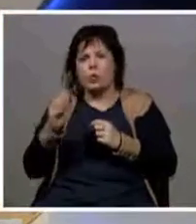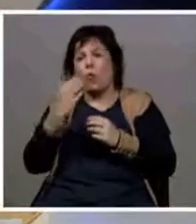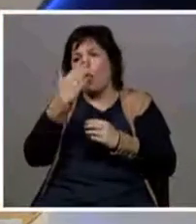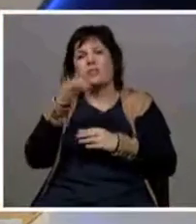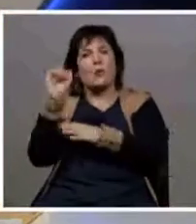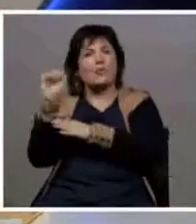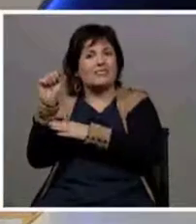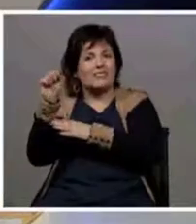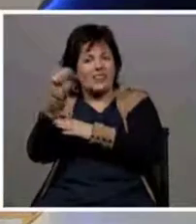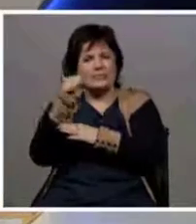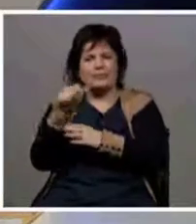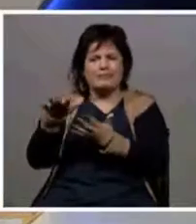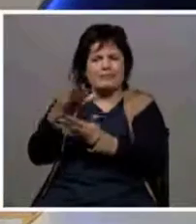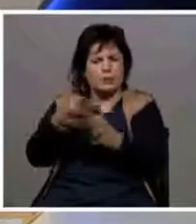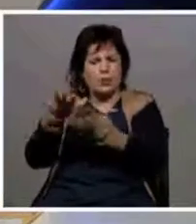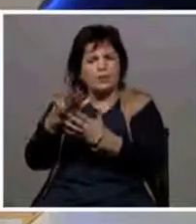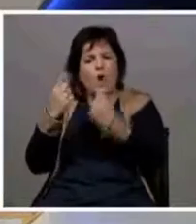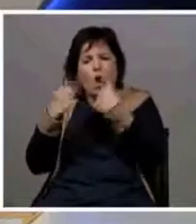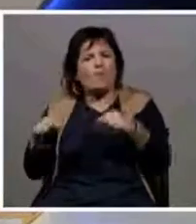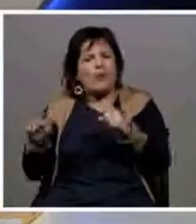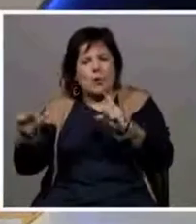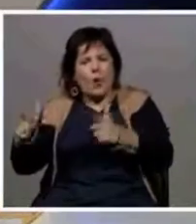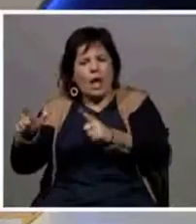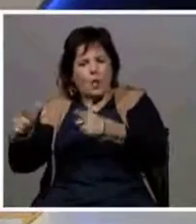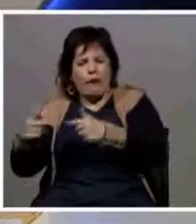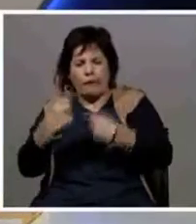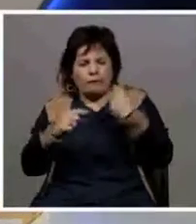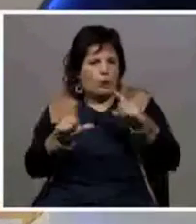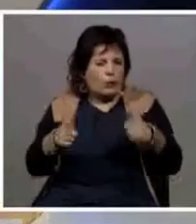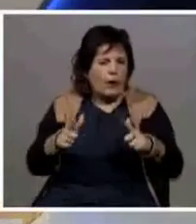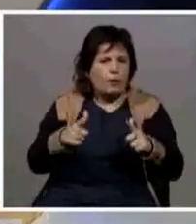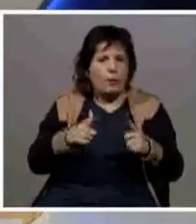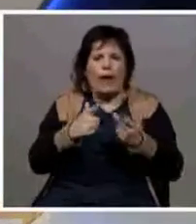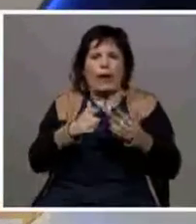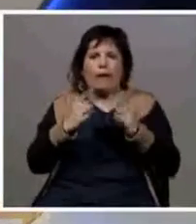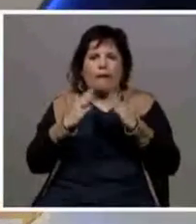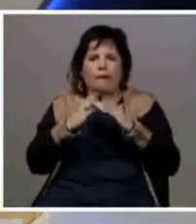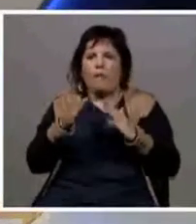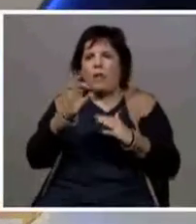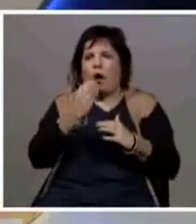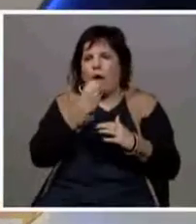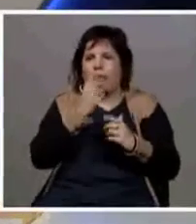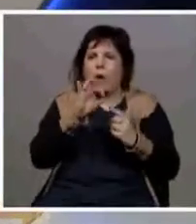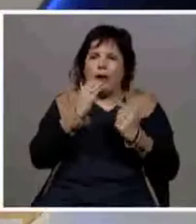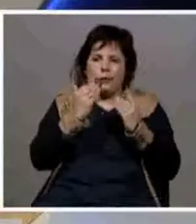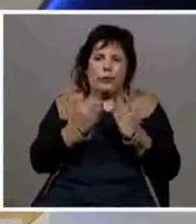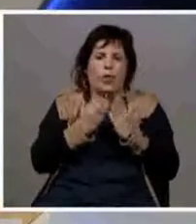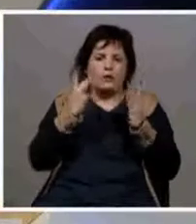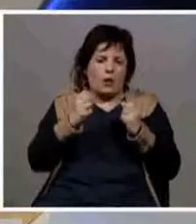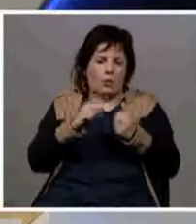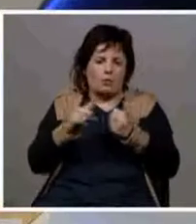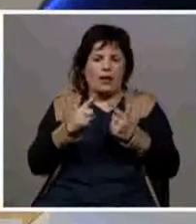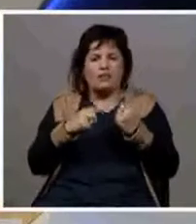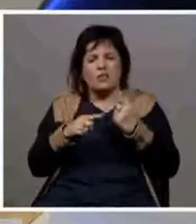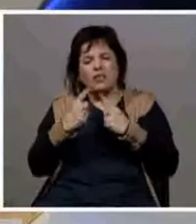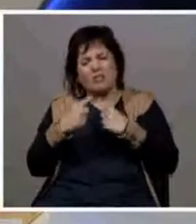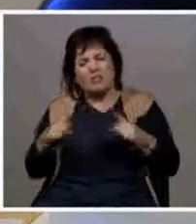de población una situación de necesidades básicas y satisfechas importantes son zonas que se han conformado territorialmente de manera distinta